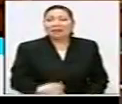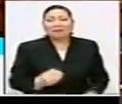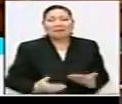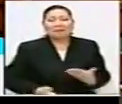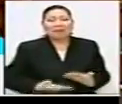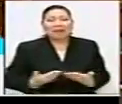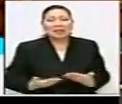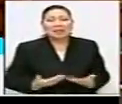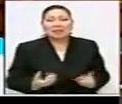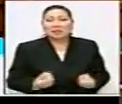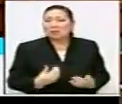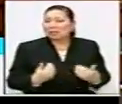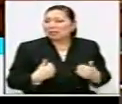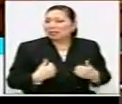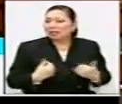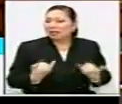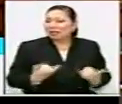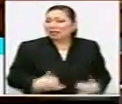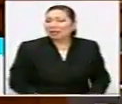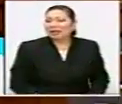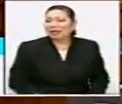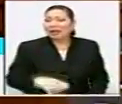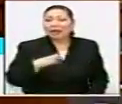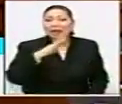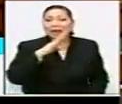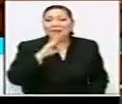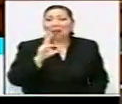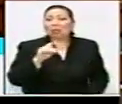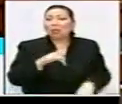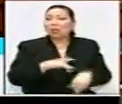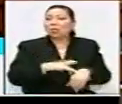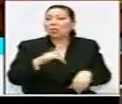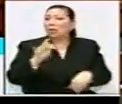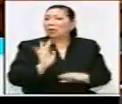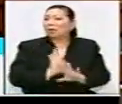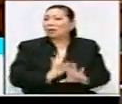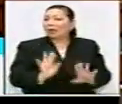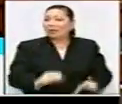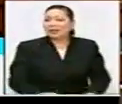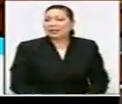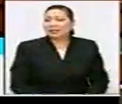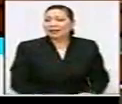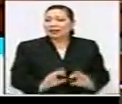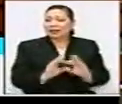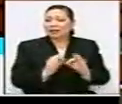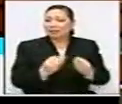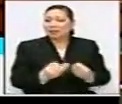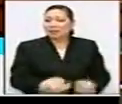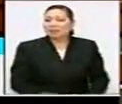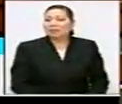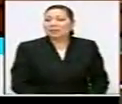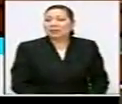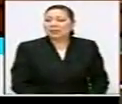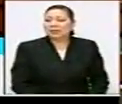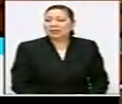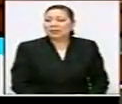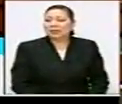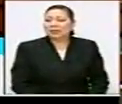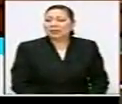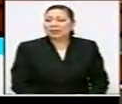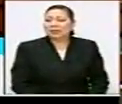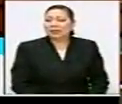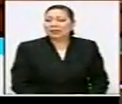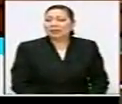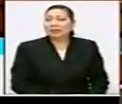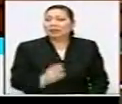pues, lógicamente, como tengo aquí, hablan todavía de que no hay que tocar a la familia. Sin embargo, vean ustedes,